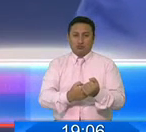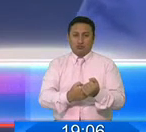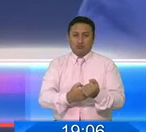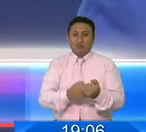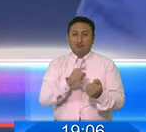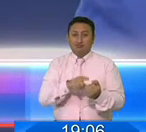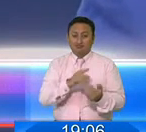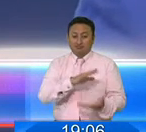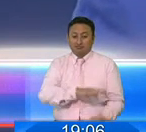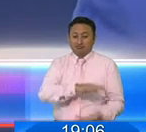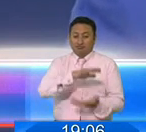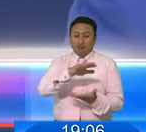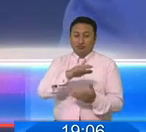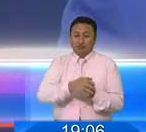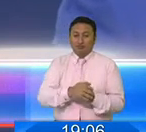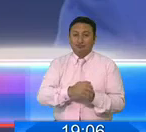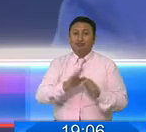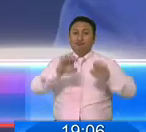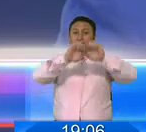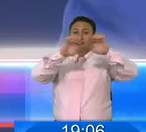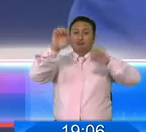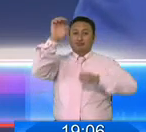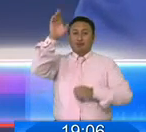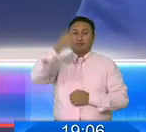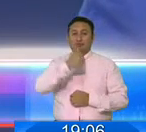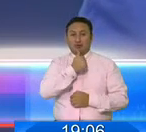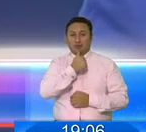que provengan de la inversión privada